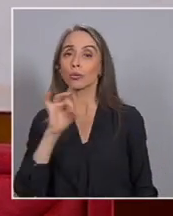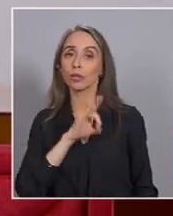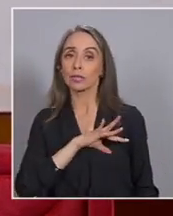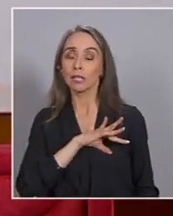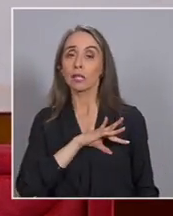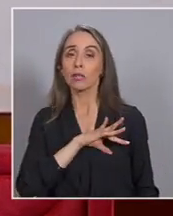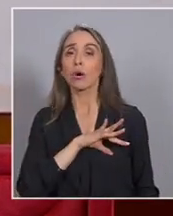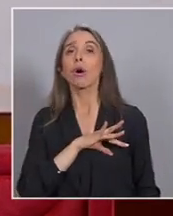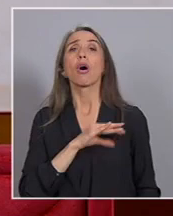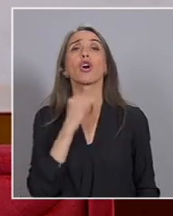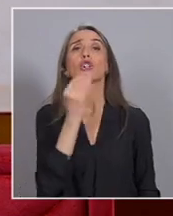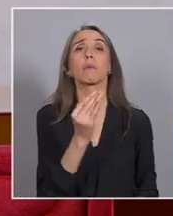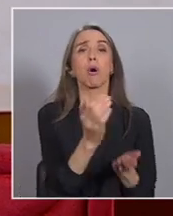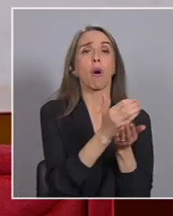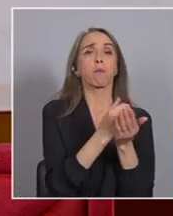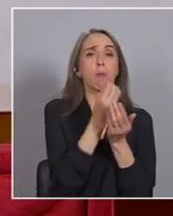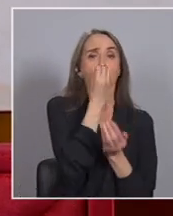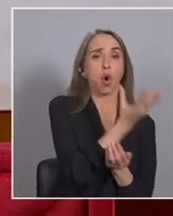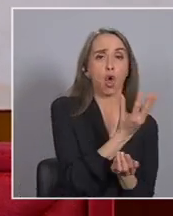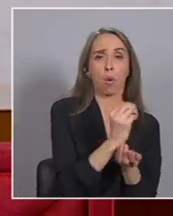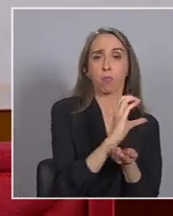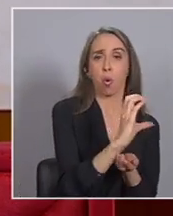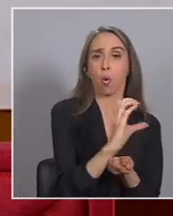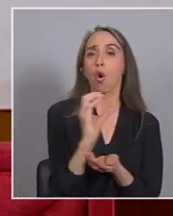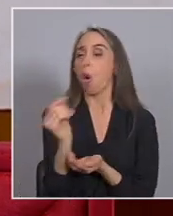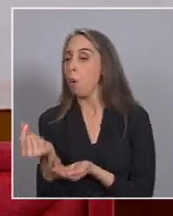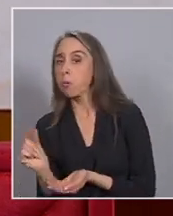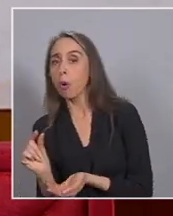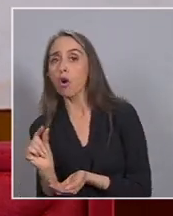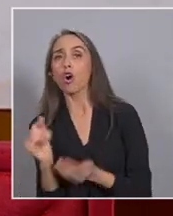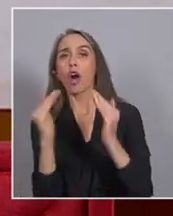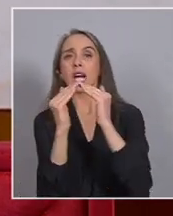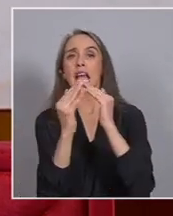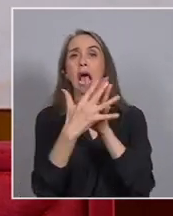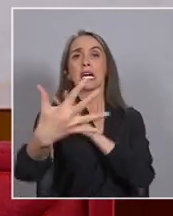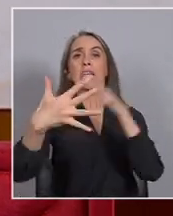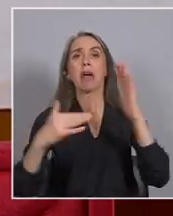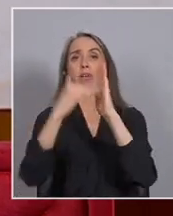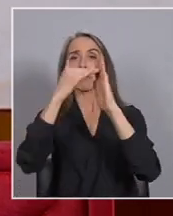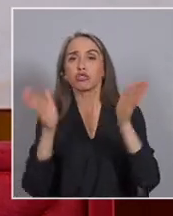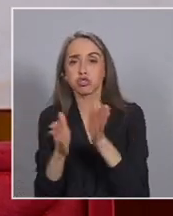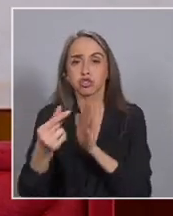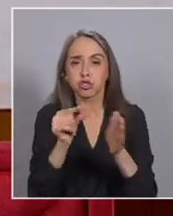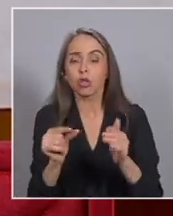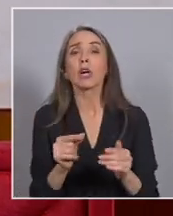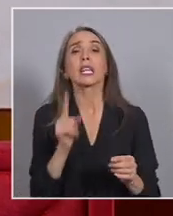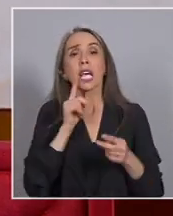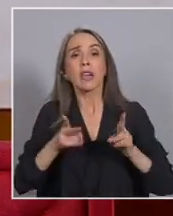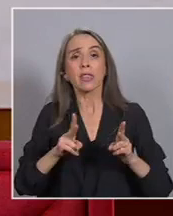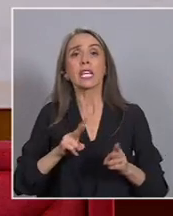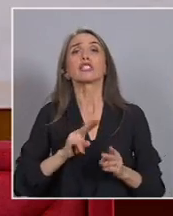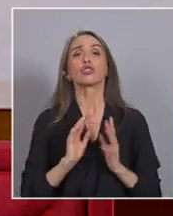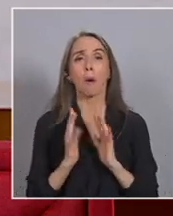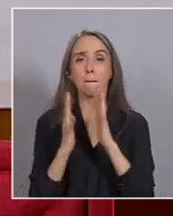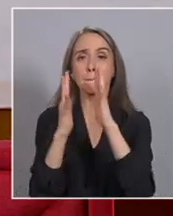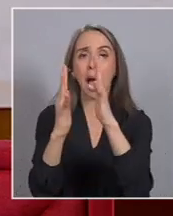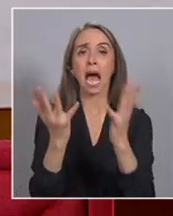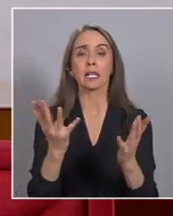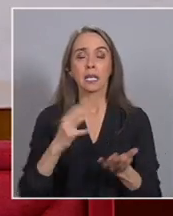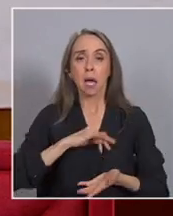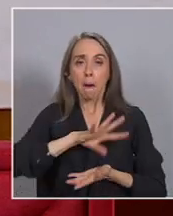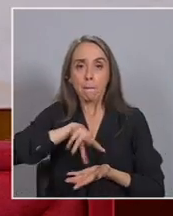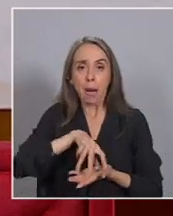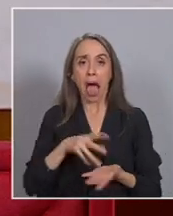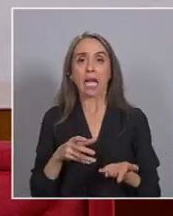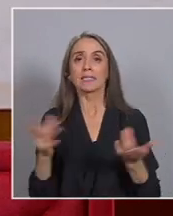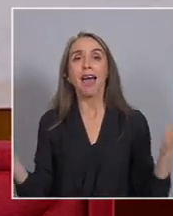sin importar sus ingresos o el tamaño de sus viviendas, tienen derecho a espacios verdes, a parques, a plazas, a lugares de encuentro,